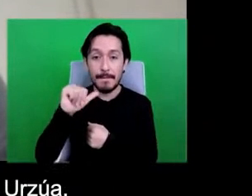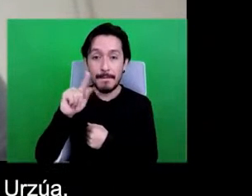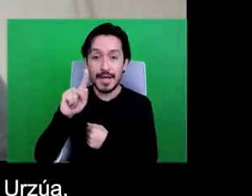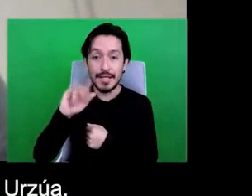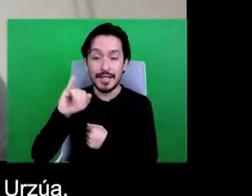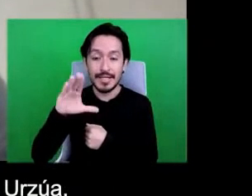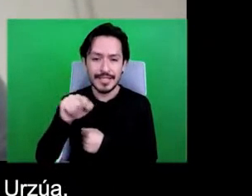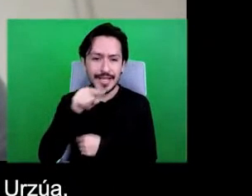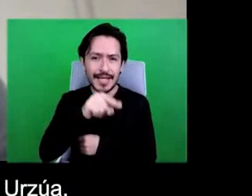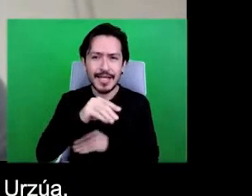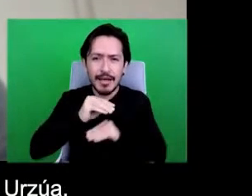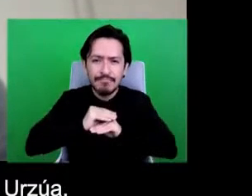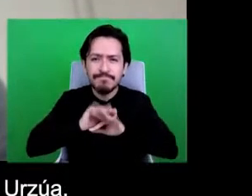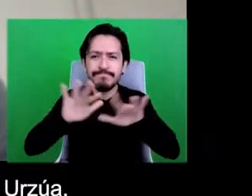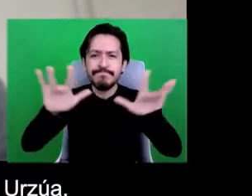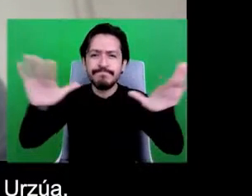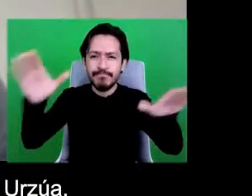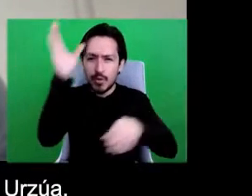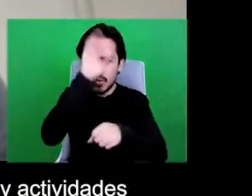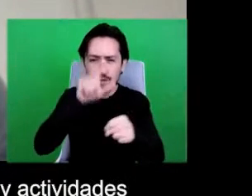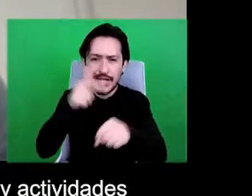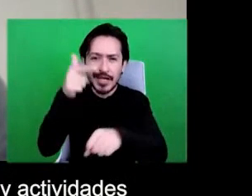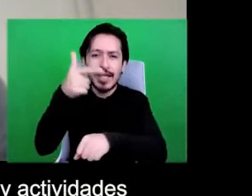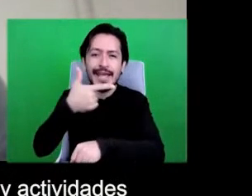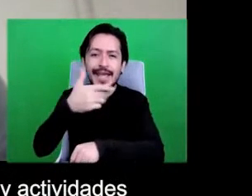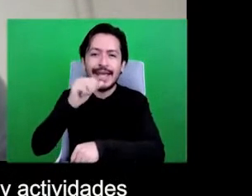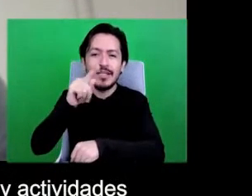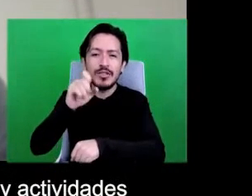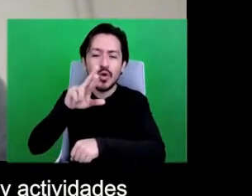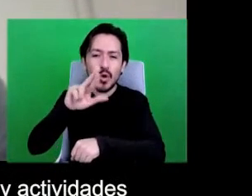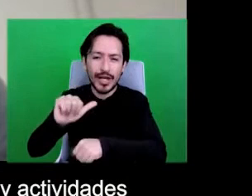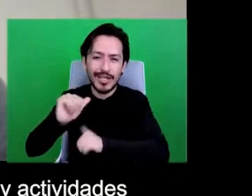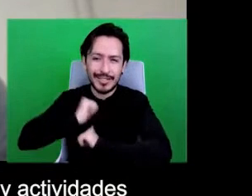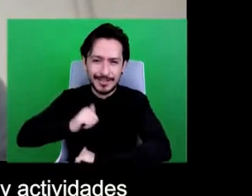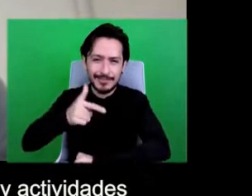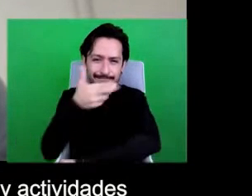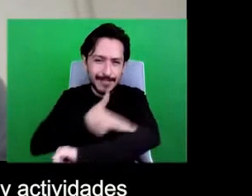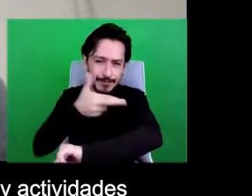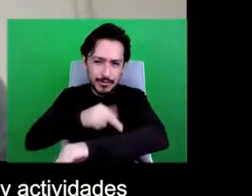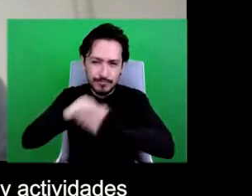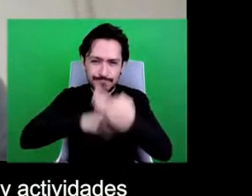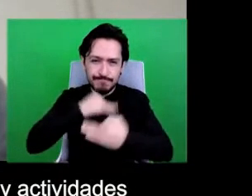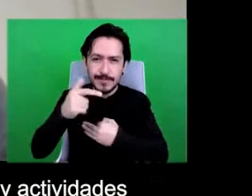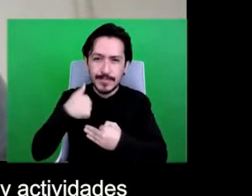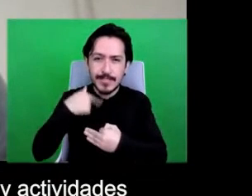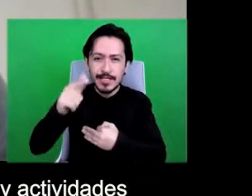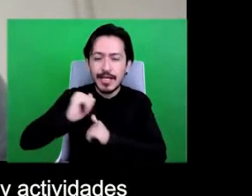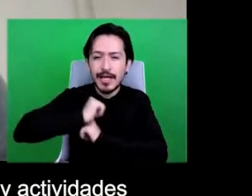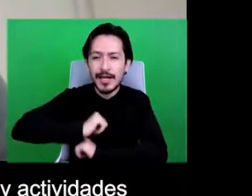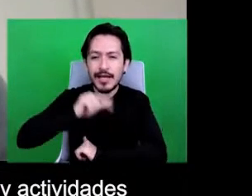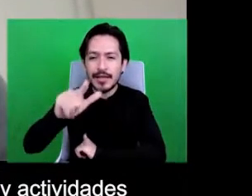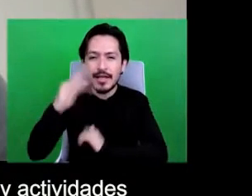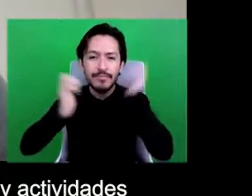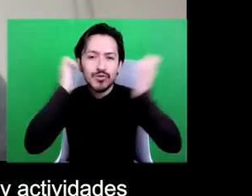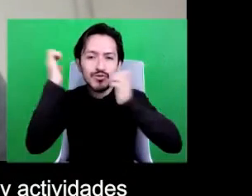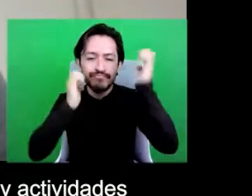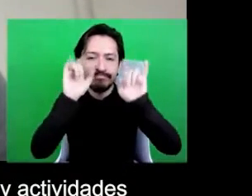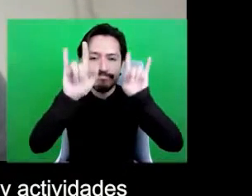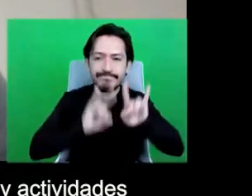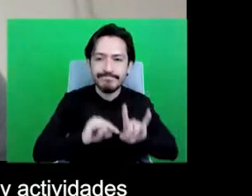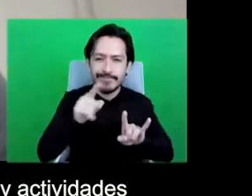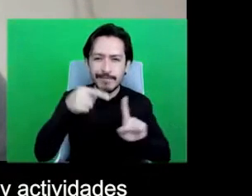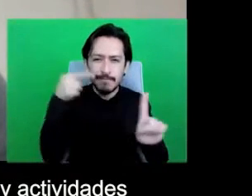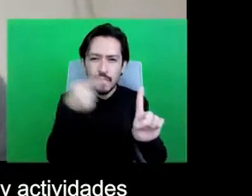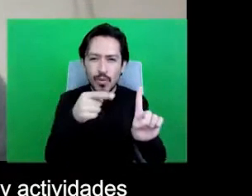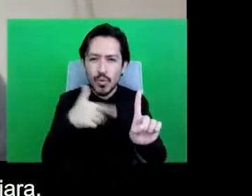es promotora, gestora artística y cultural, difusora y productora de espacios, foros, exposiciones y actividades relacionadas con el patrimonio, las